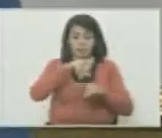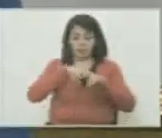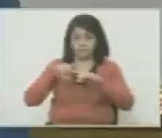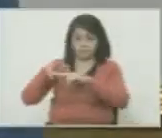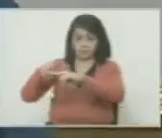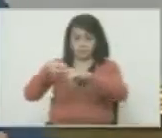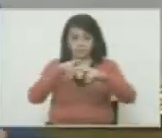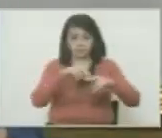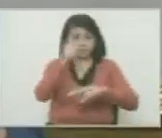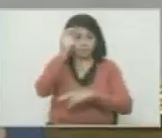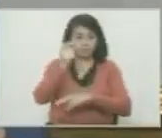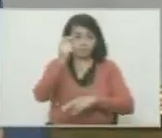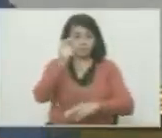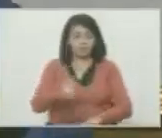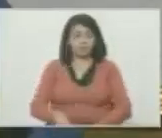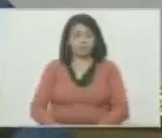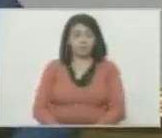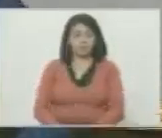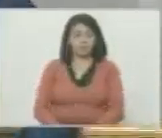correspondientes.